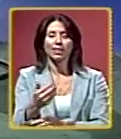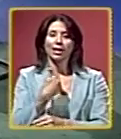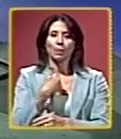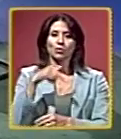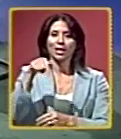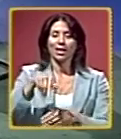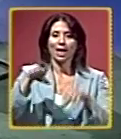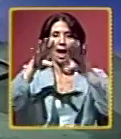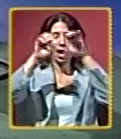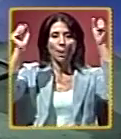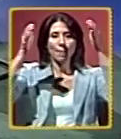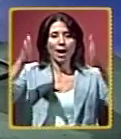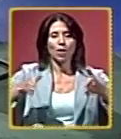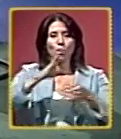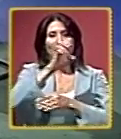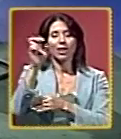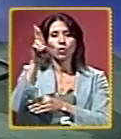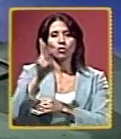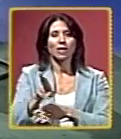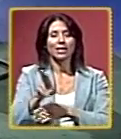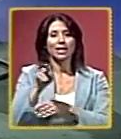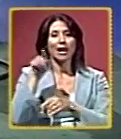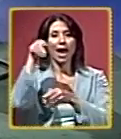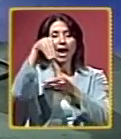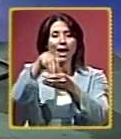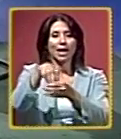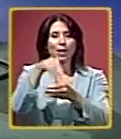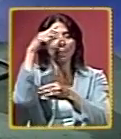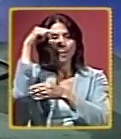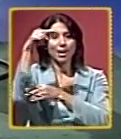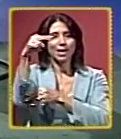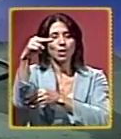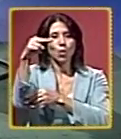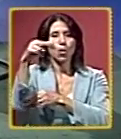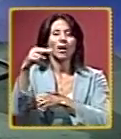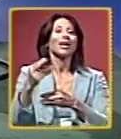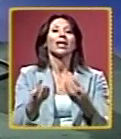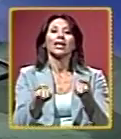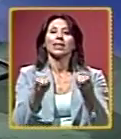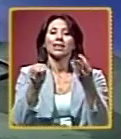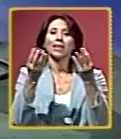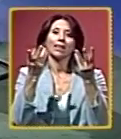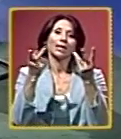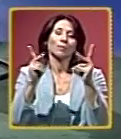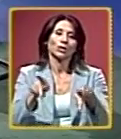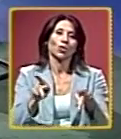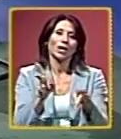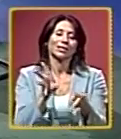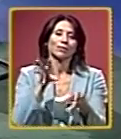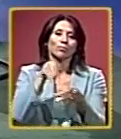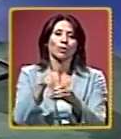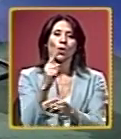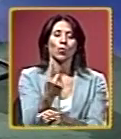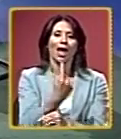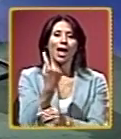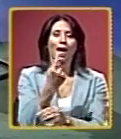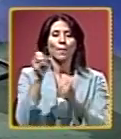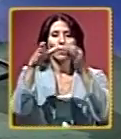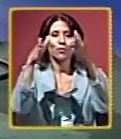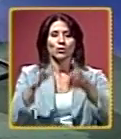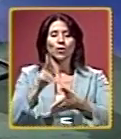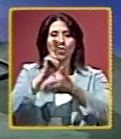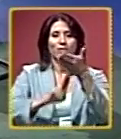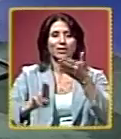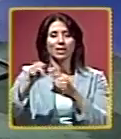Tenemos a la embajadora de Costa Rica en México y tantas personas en una. Tenemos a la profesora